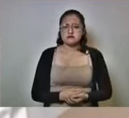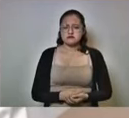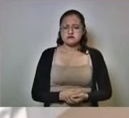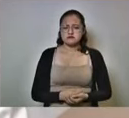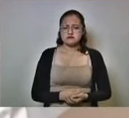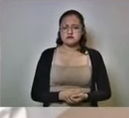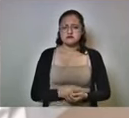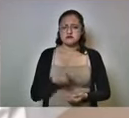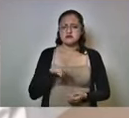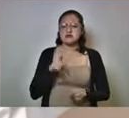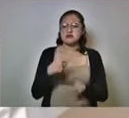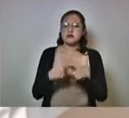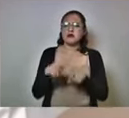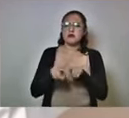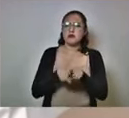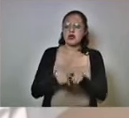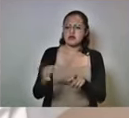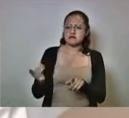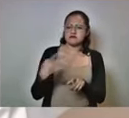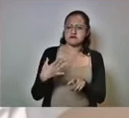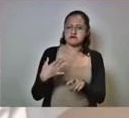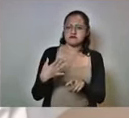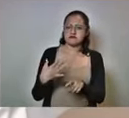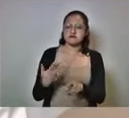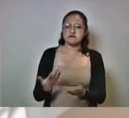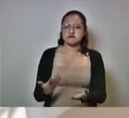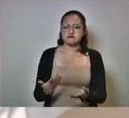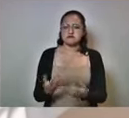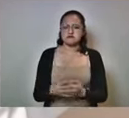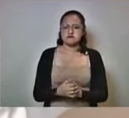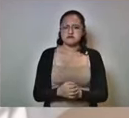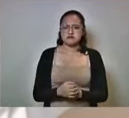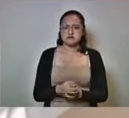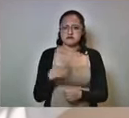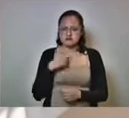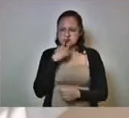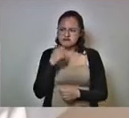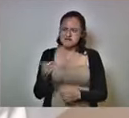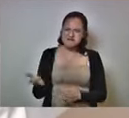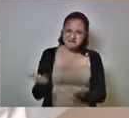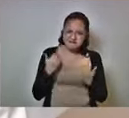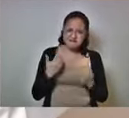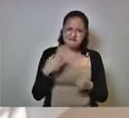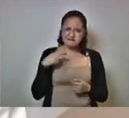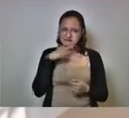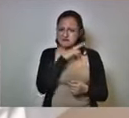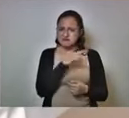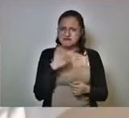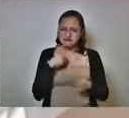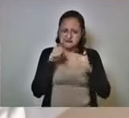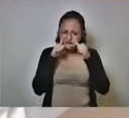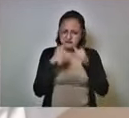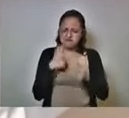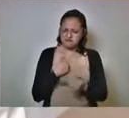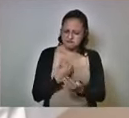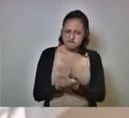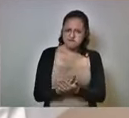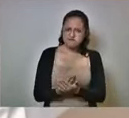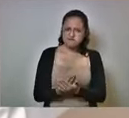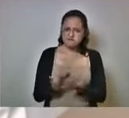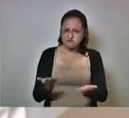Realmente que me lo mandó fue su hermano. Y le dije, tráelo, te estamos